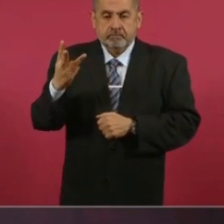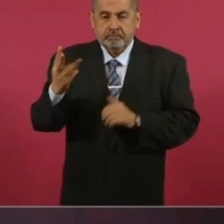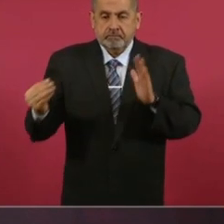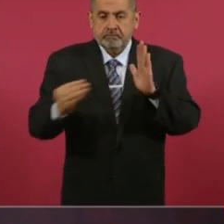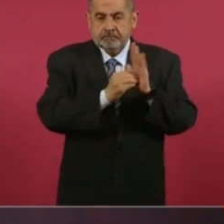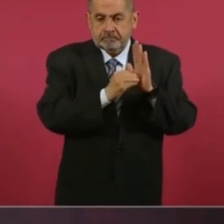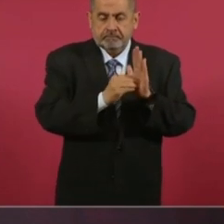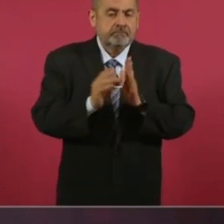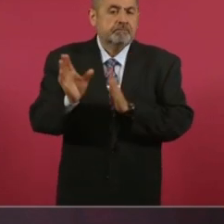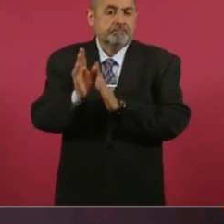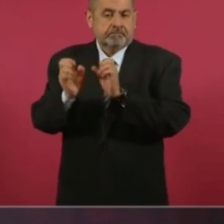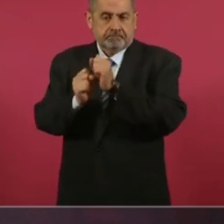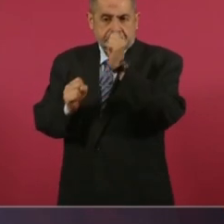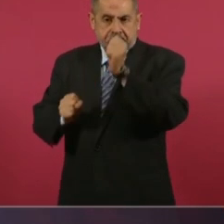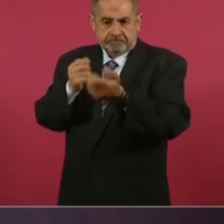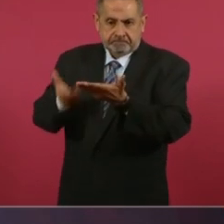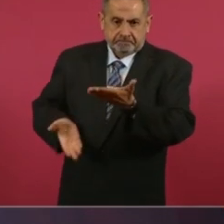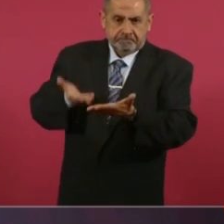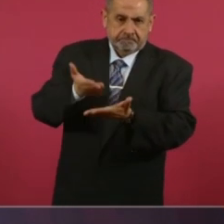de la Constitución.